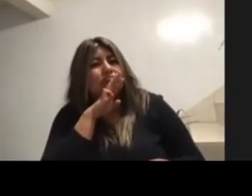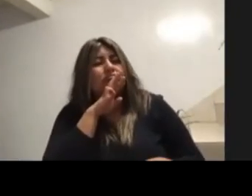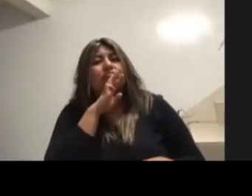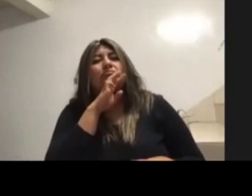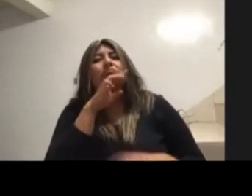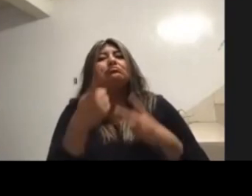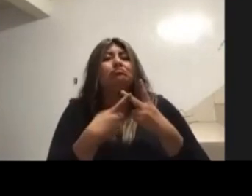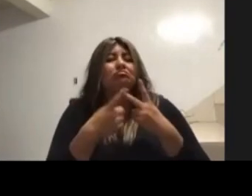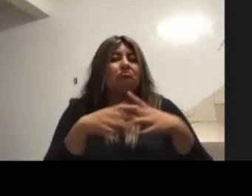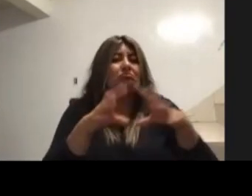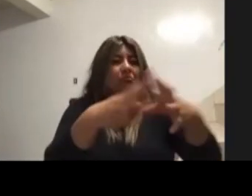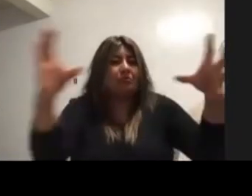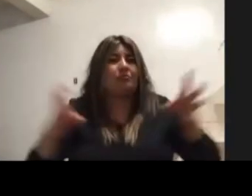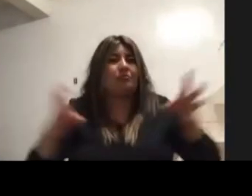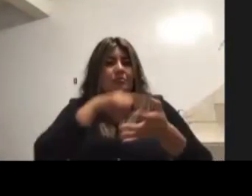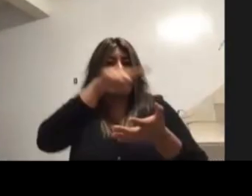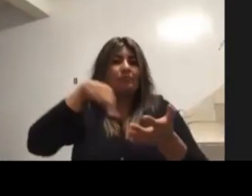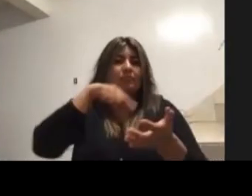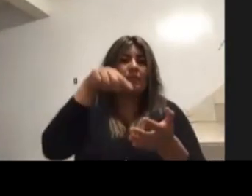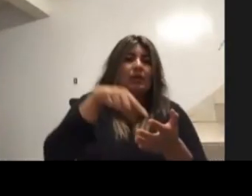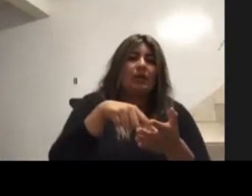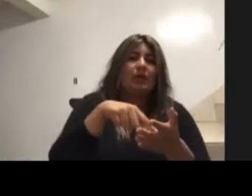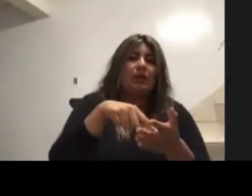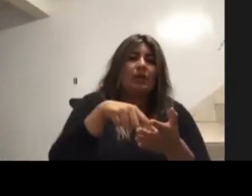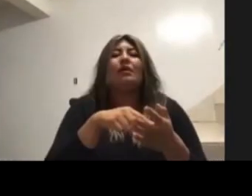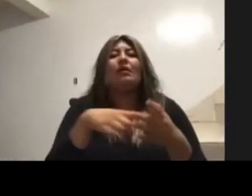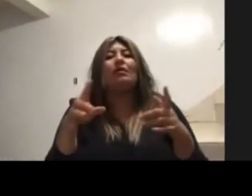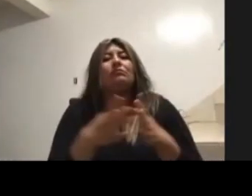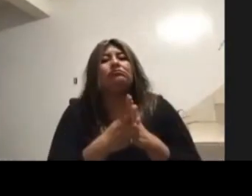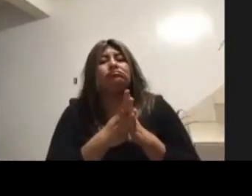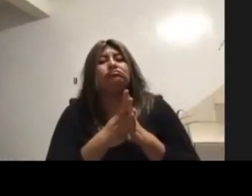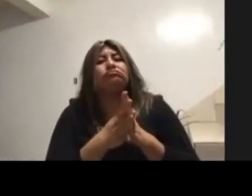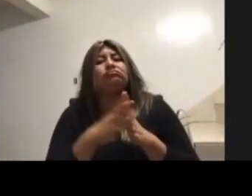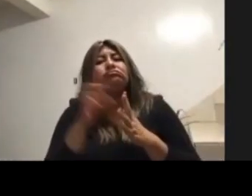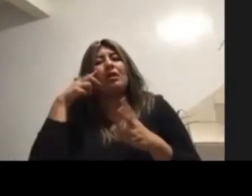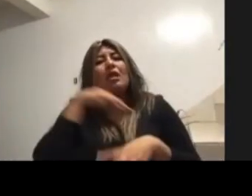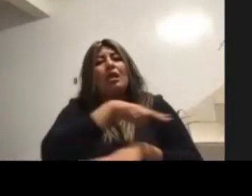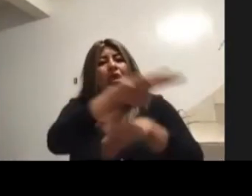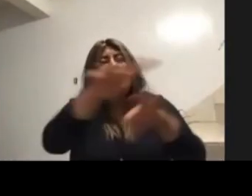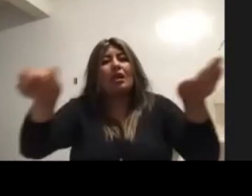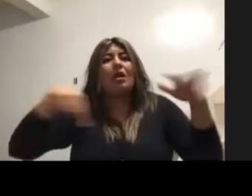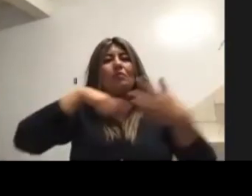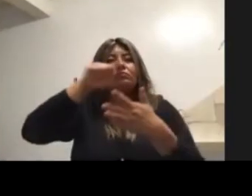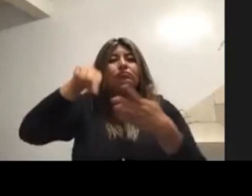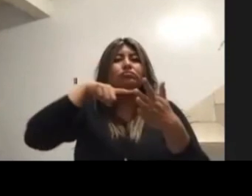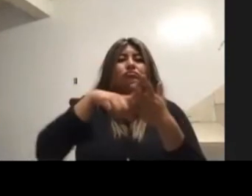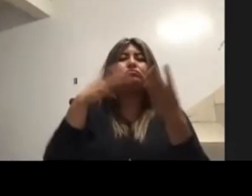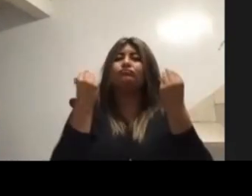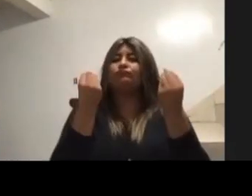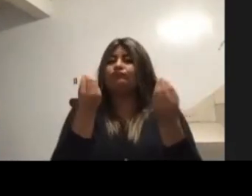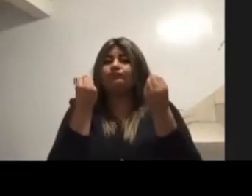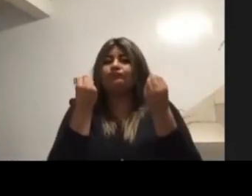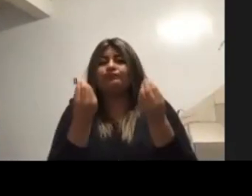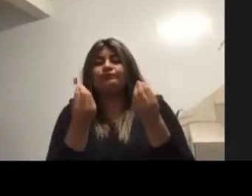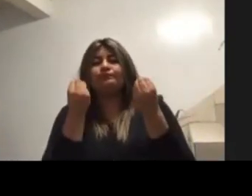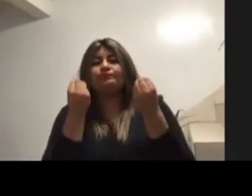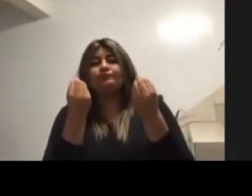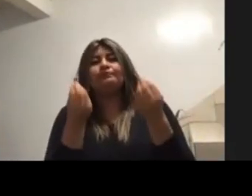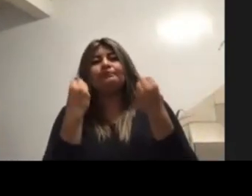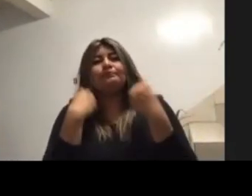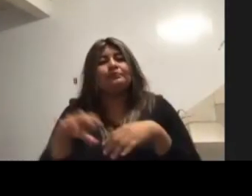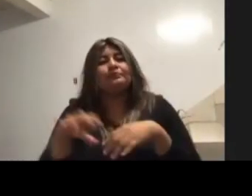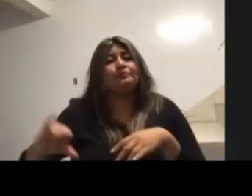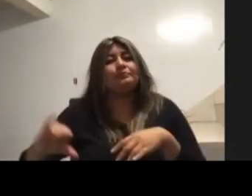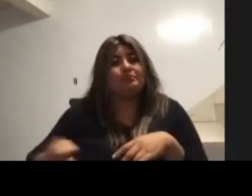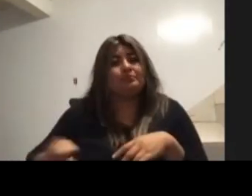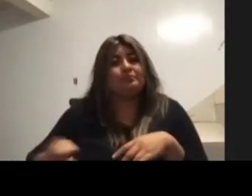comunidad, eso nos puede abrir un espacio realmente muy, muy interesante de